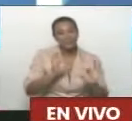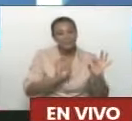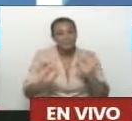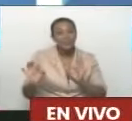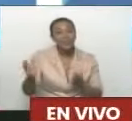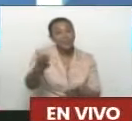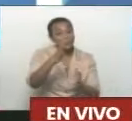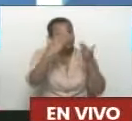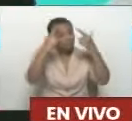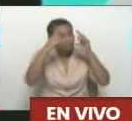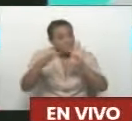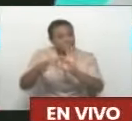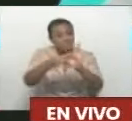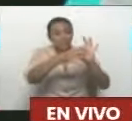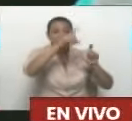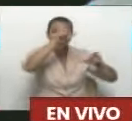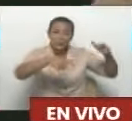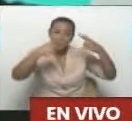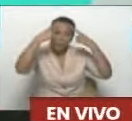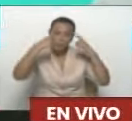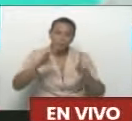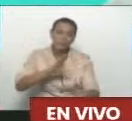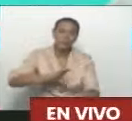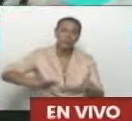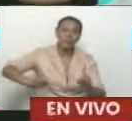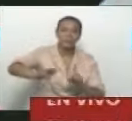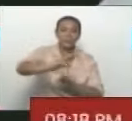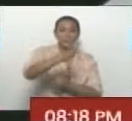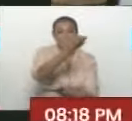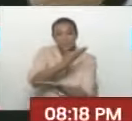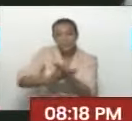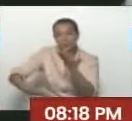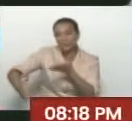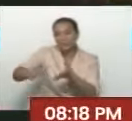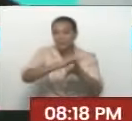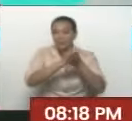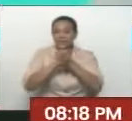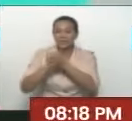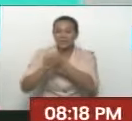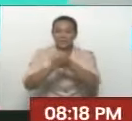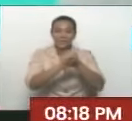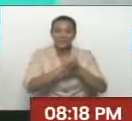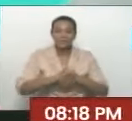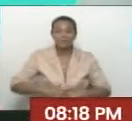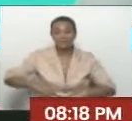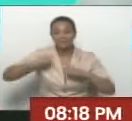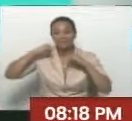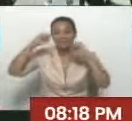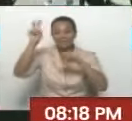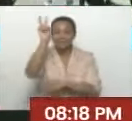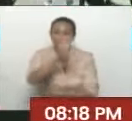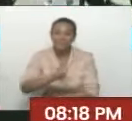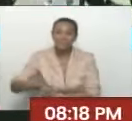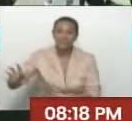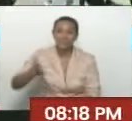Nicolás por unir a los cultores en un lazo de amistad.